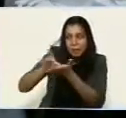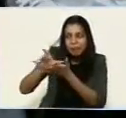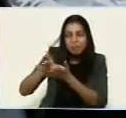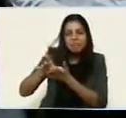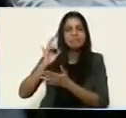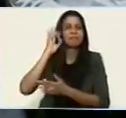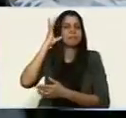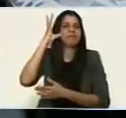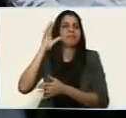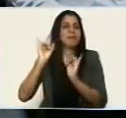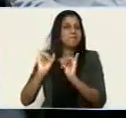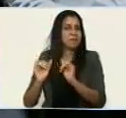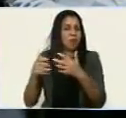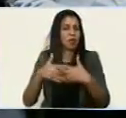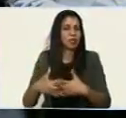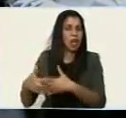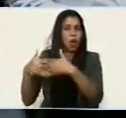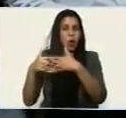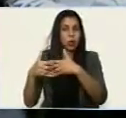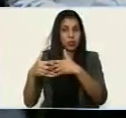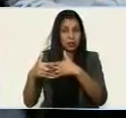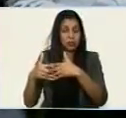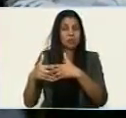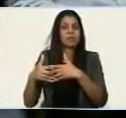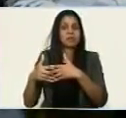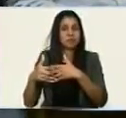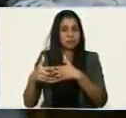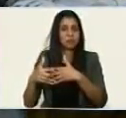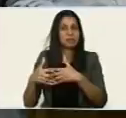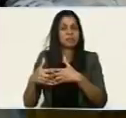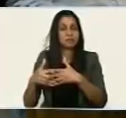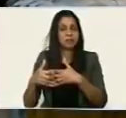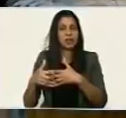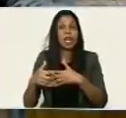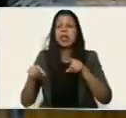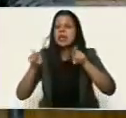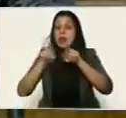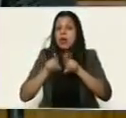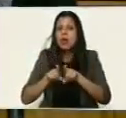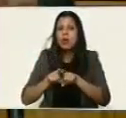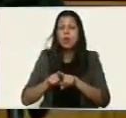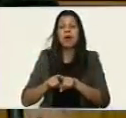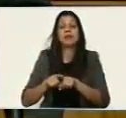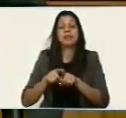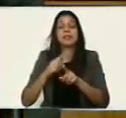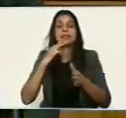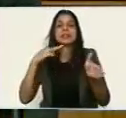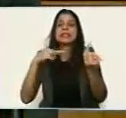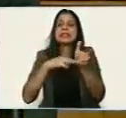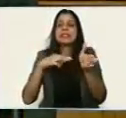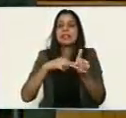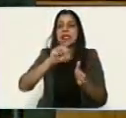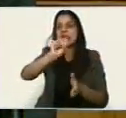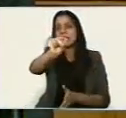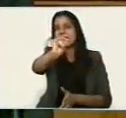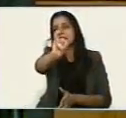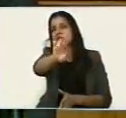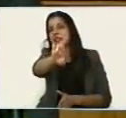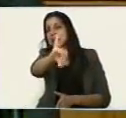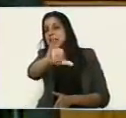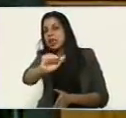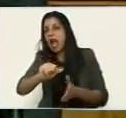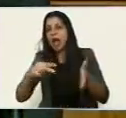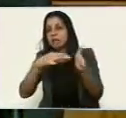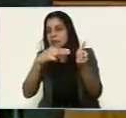No se diferencia nada de los actos terroristas en Siria, lo que hacen en Nicaragua los señores de la